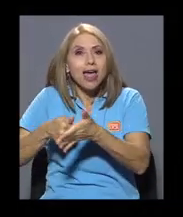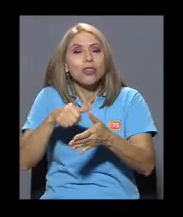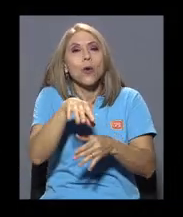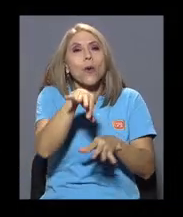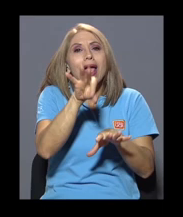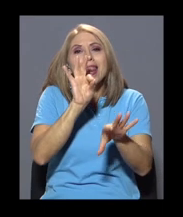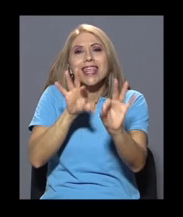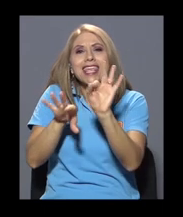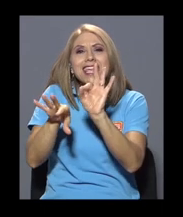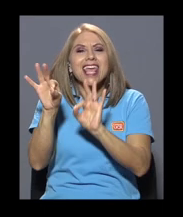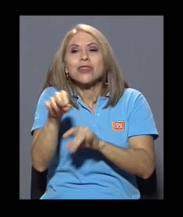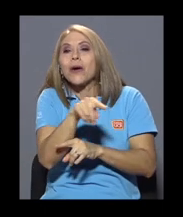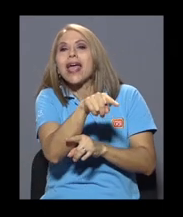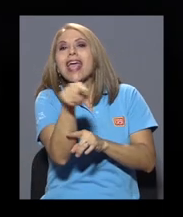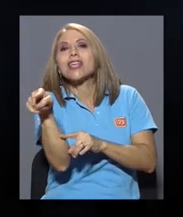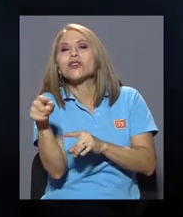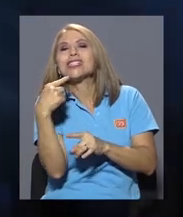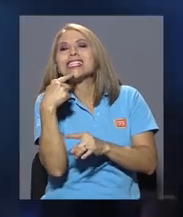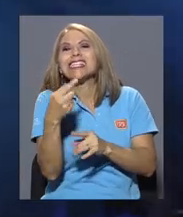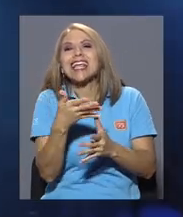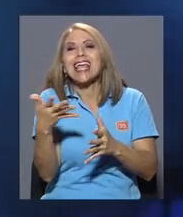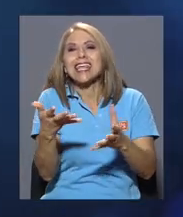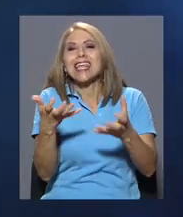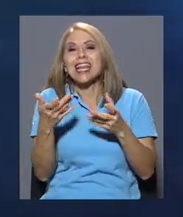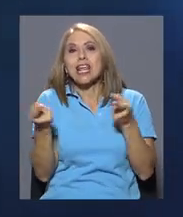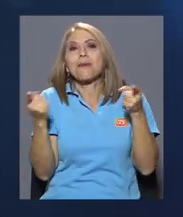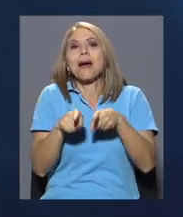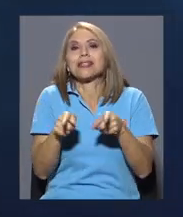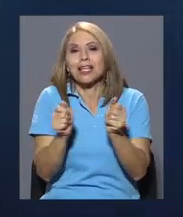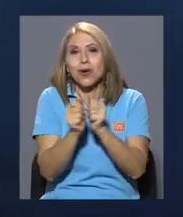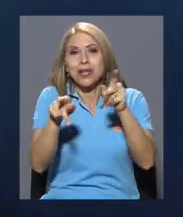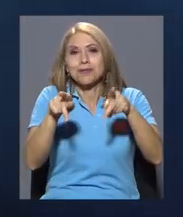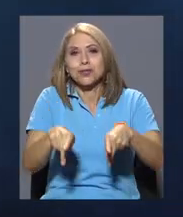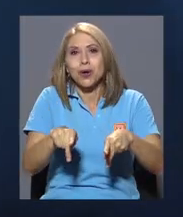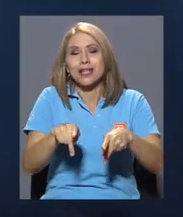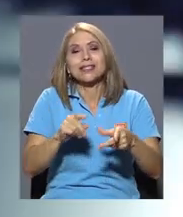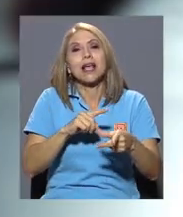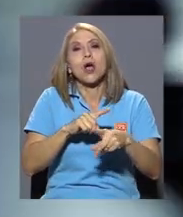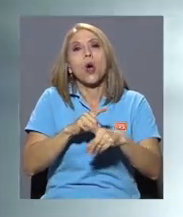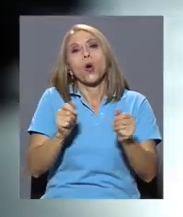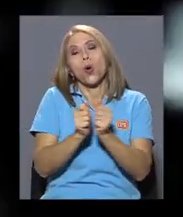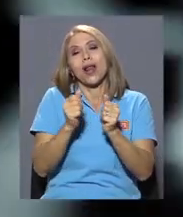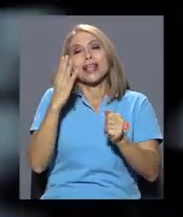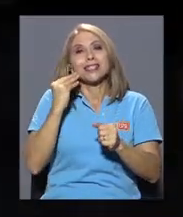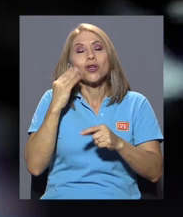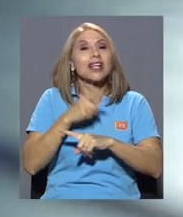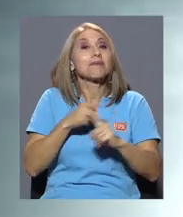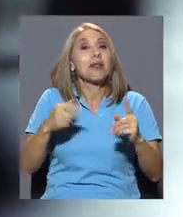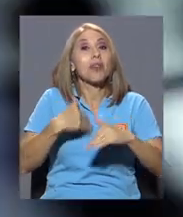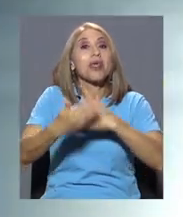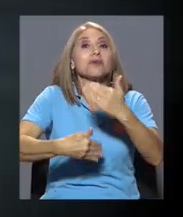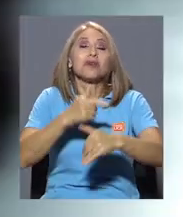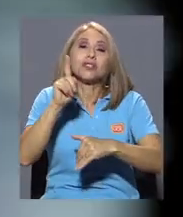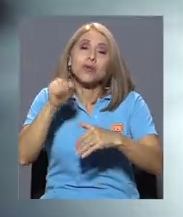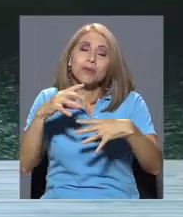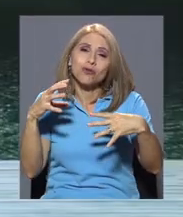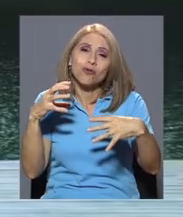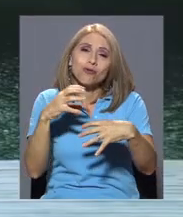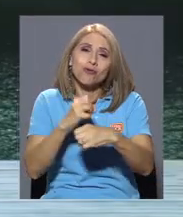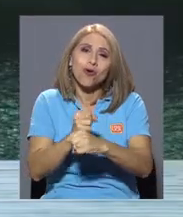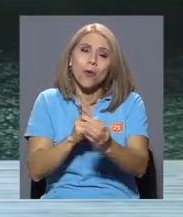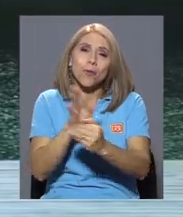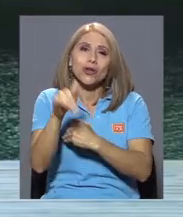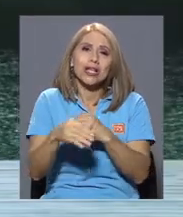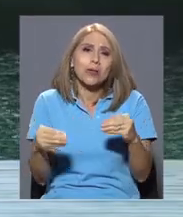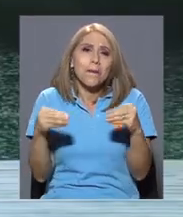quisieran que pasara con los personajes y con las historias pero al final tuvimos como que reducirlo a un experimento más pequeñito y que estuviera dentro de lo que se